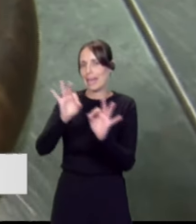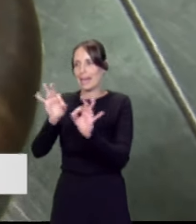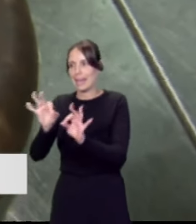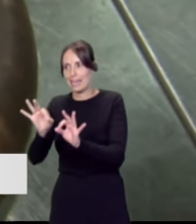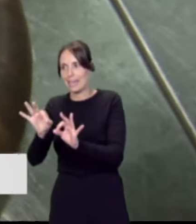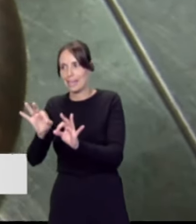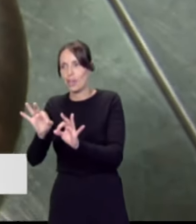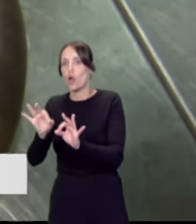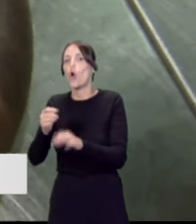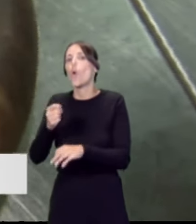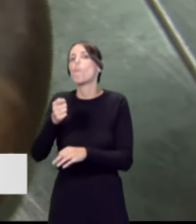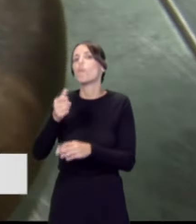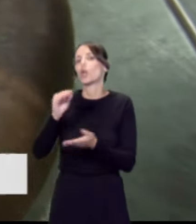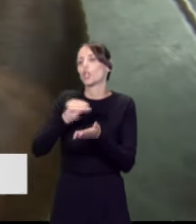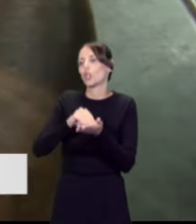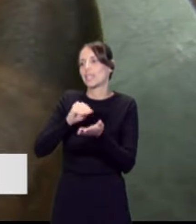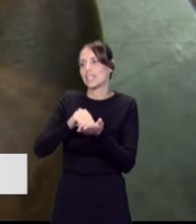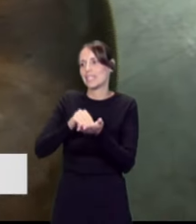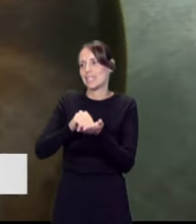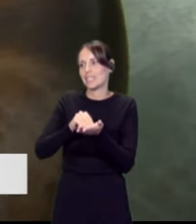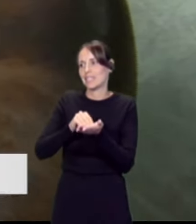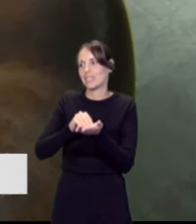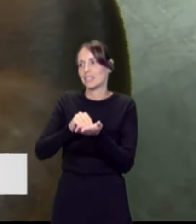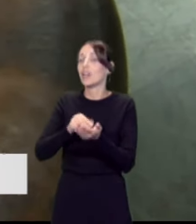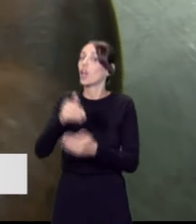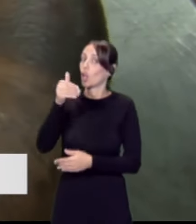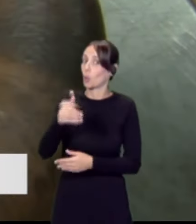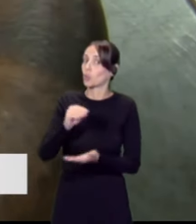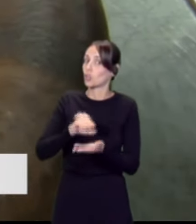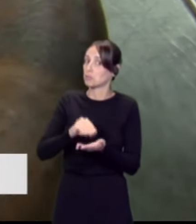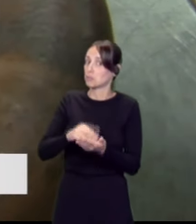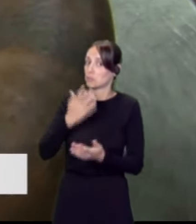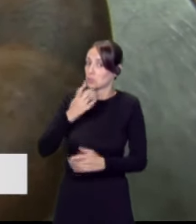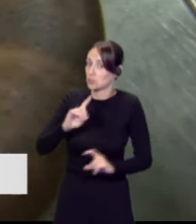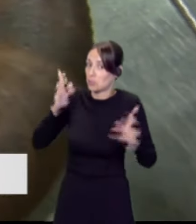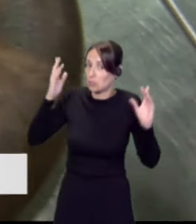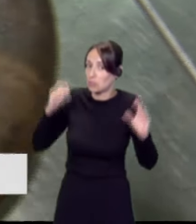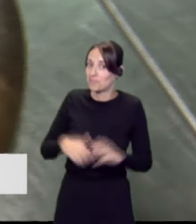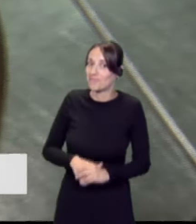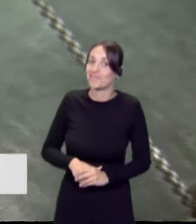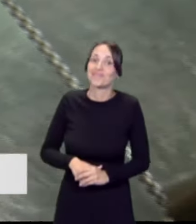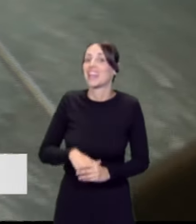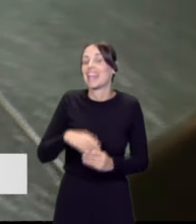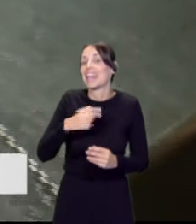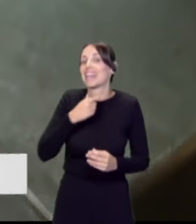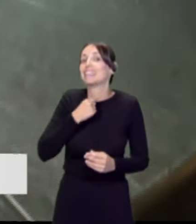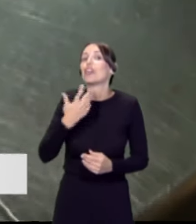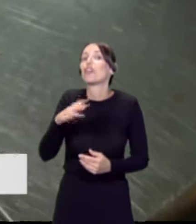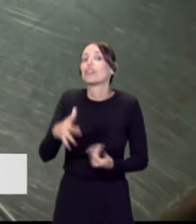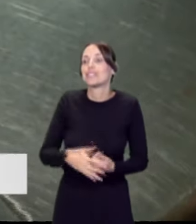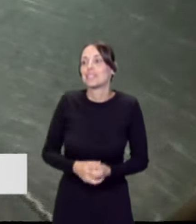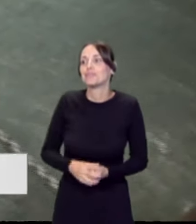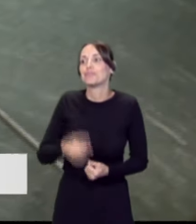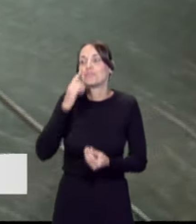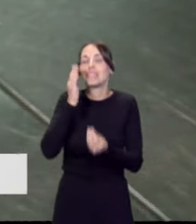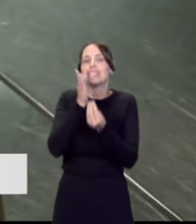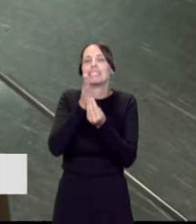echamos un poquito de la salsita. Si me importa que tenga salsa esto, pero no, no tiene mucha gracia. Aquí tenemos unas cebollitas